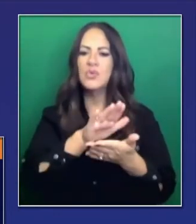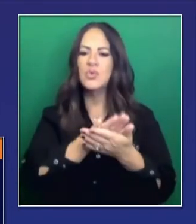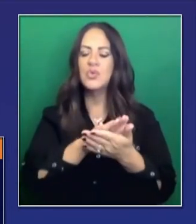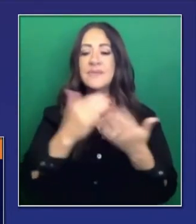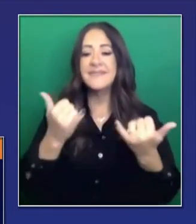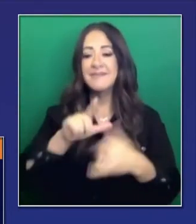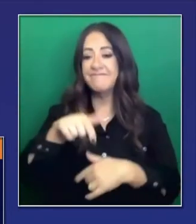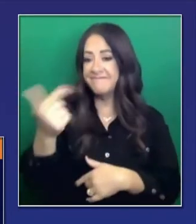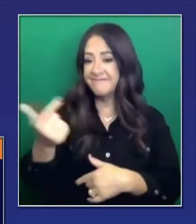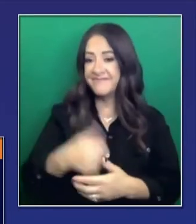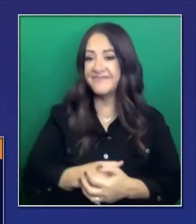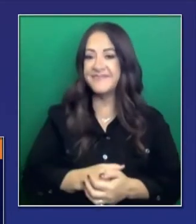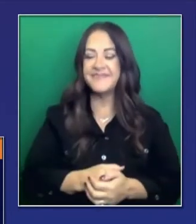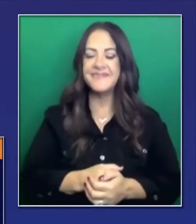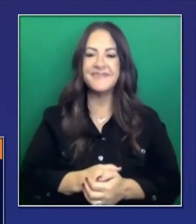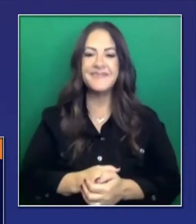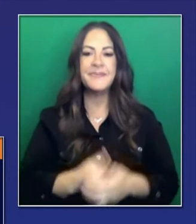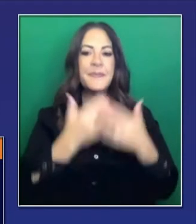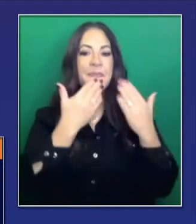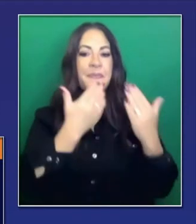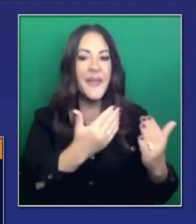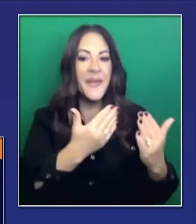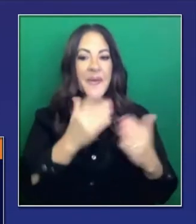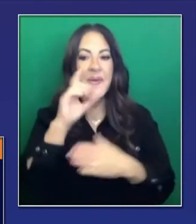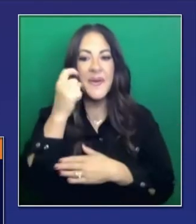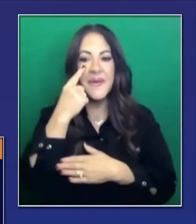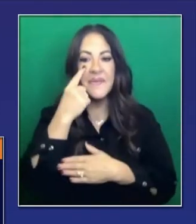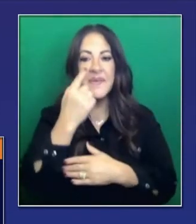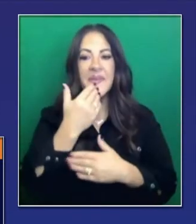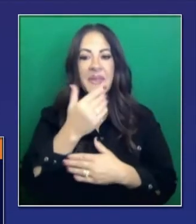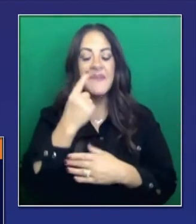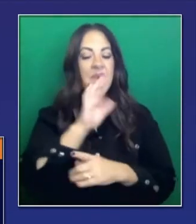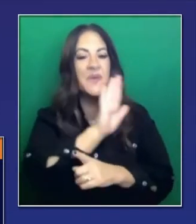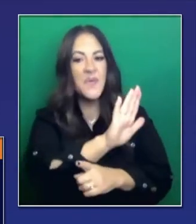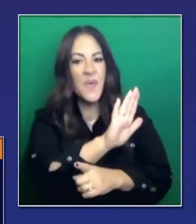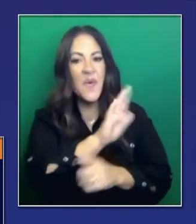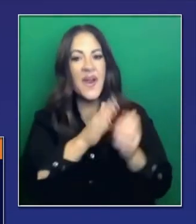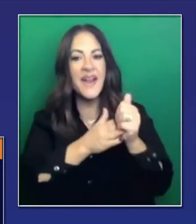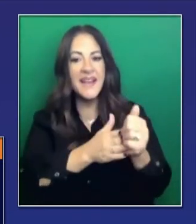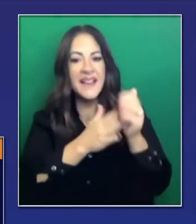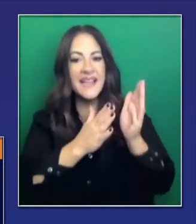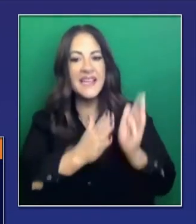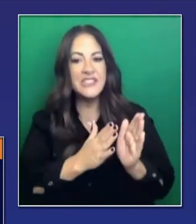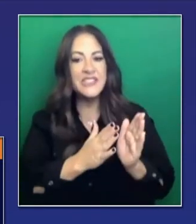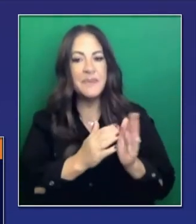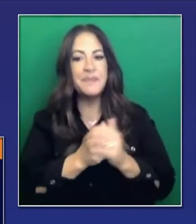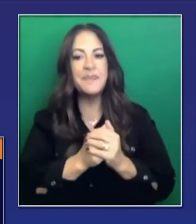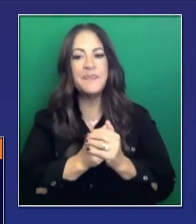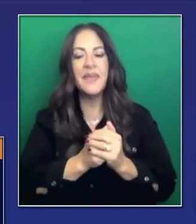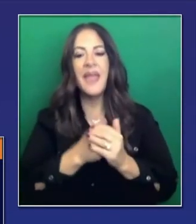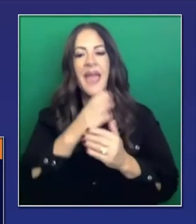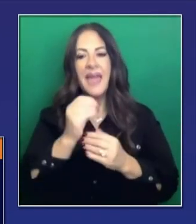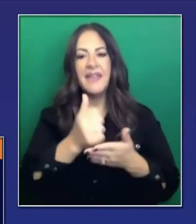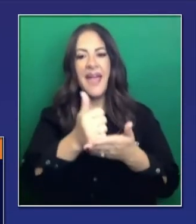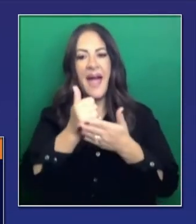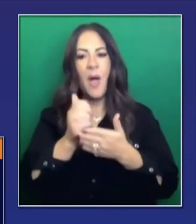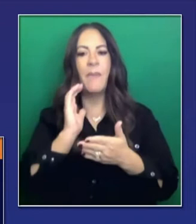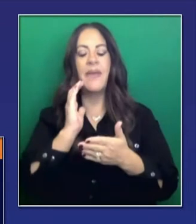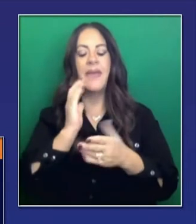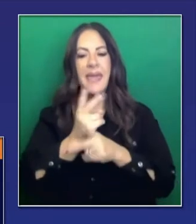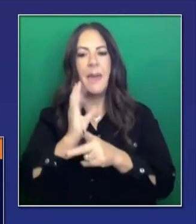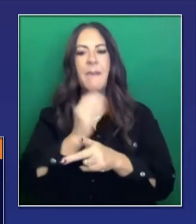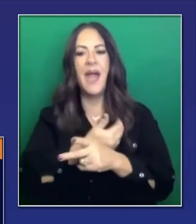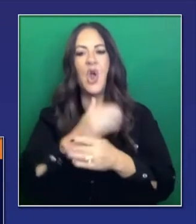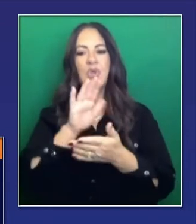tenemos enfrente. Señor Superintendente, gracias, señor Gobernador, por su liderazgo avanzando esta infraestructura